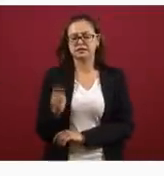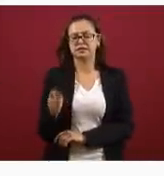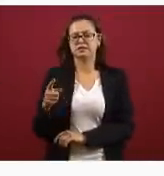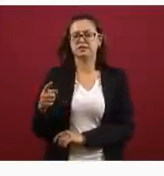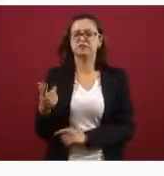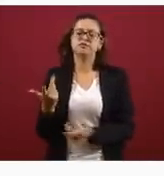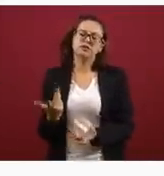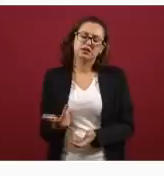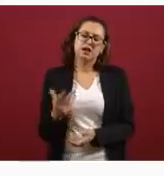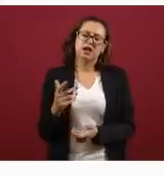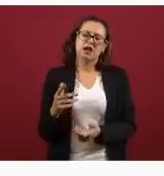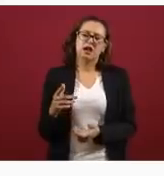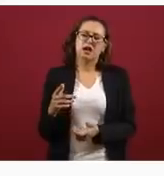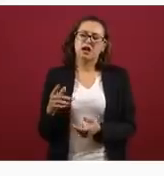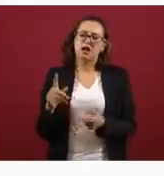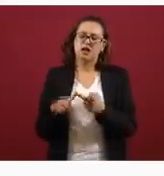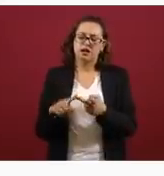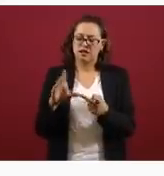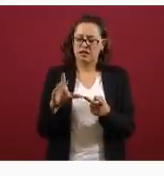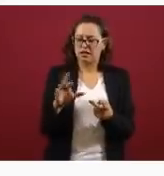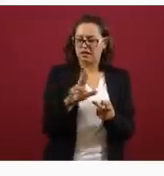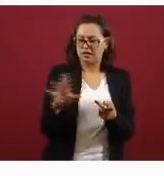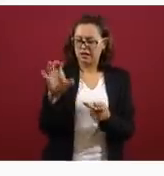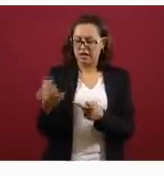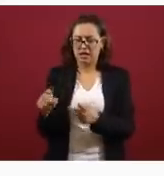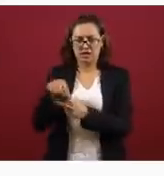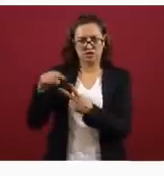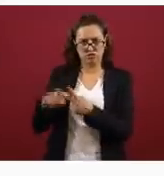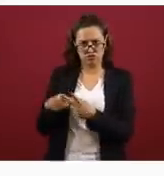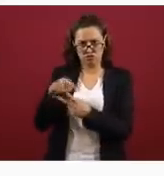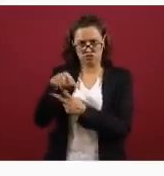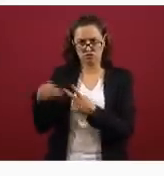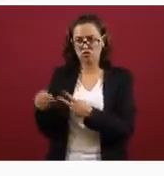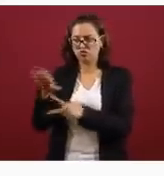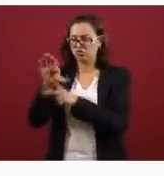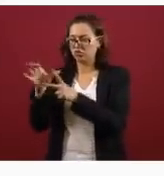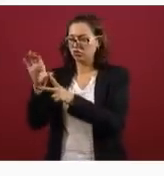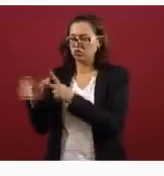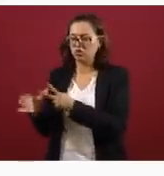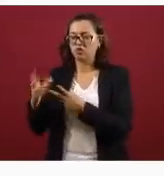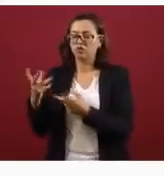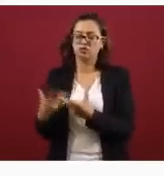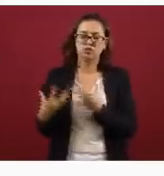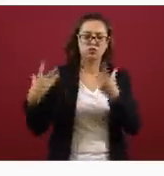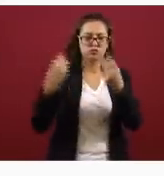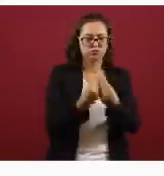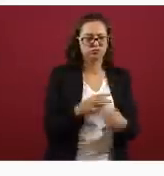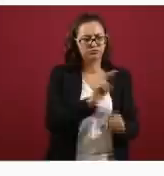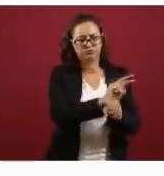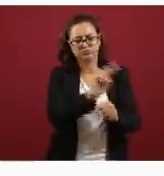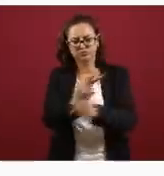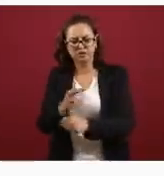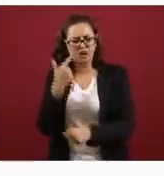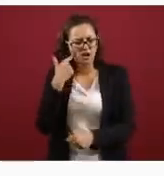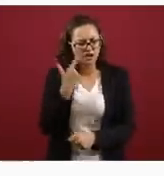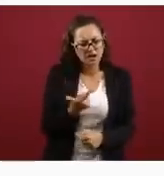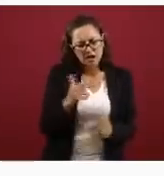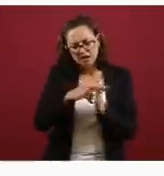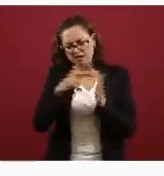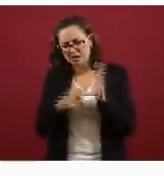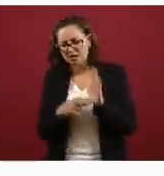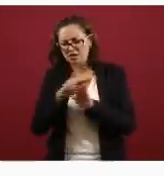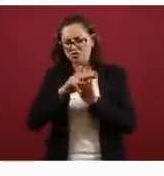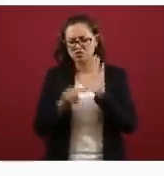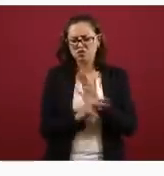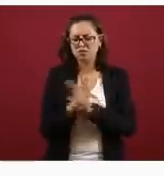Energía Ambiental, y también con la CRE. Fueron 8 estaciones de servicio que inmovilizamos por normas que nos toca a